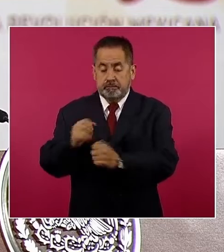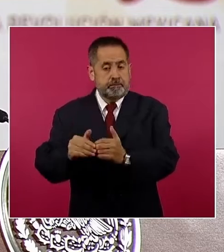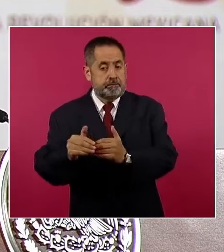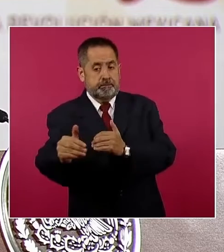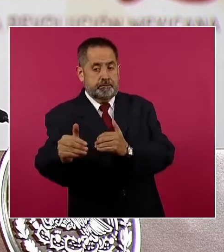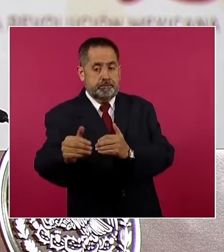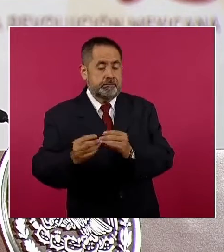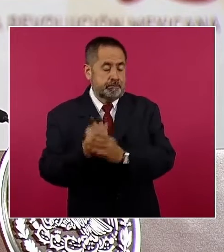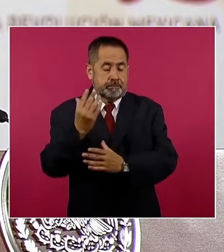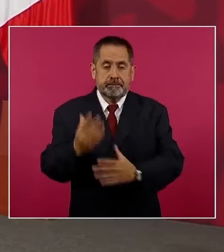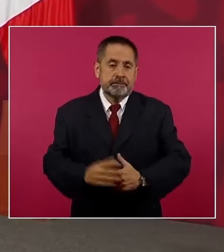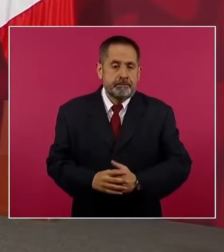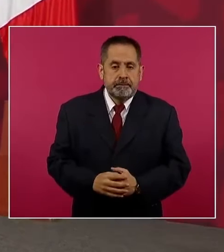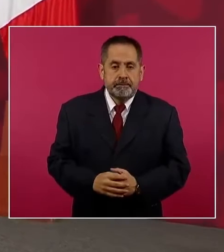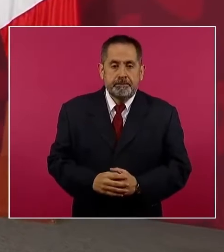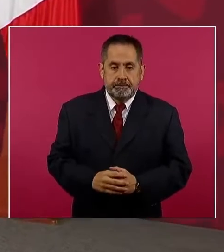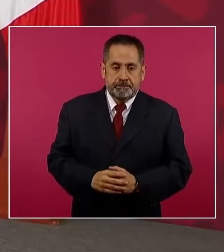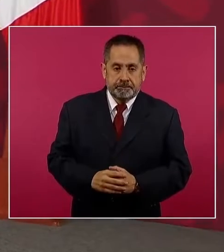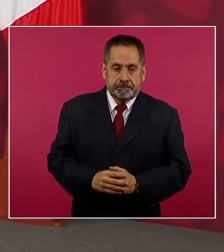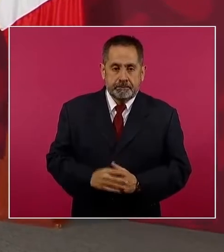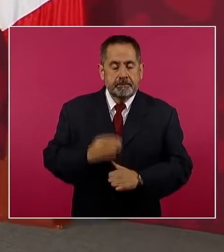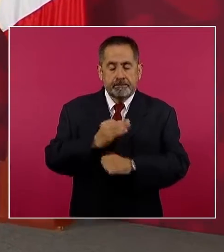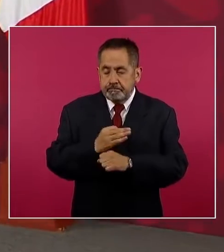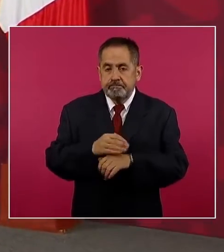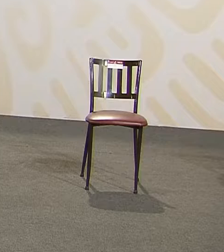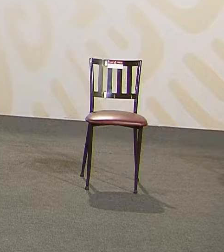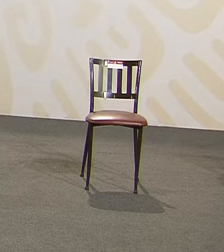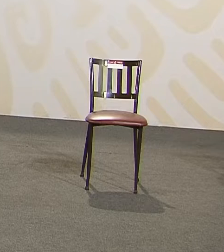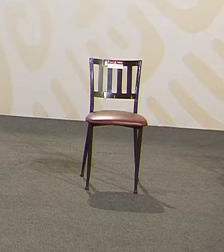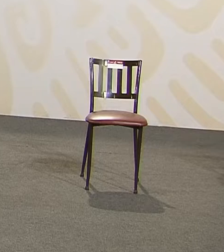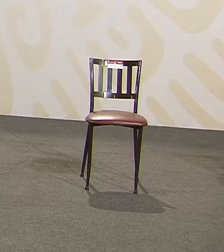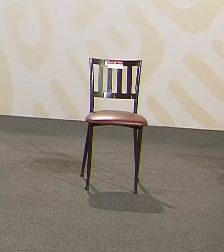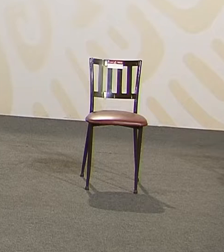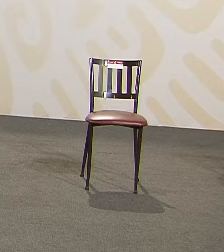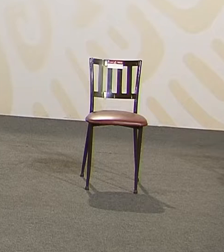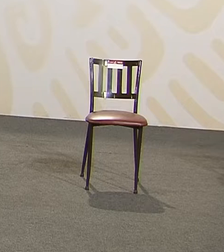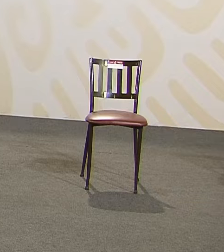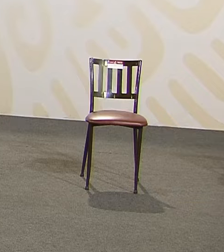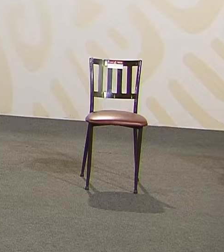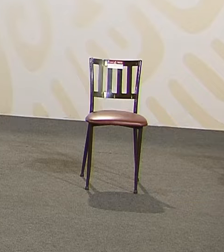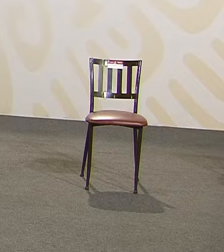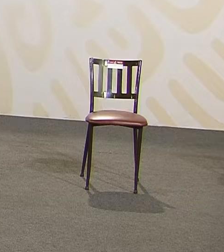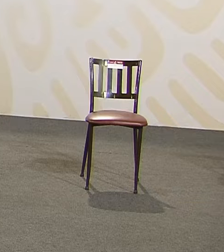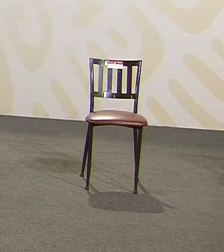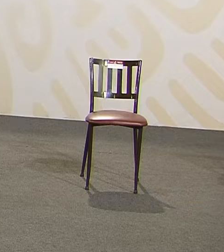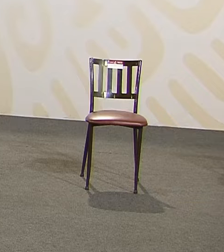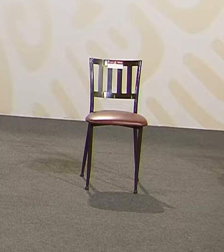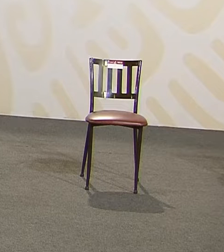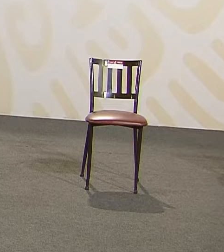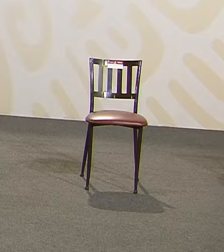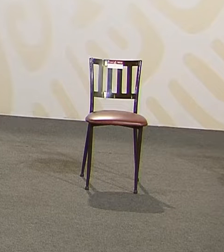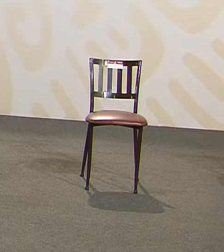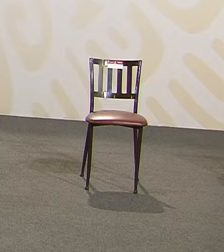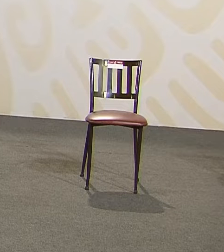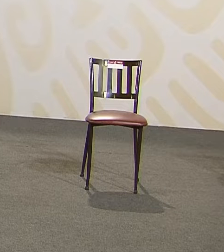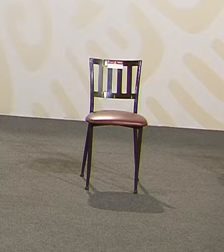El presidente Andrés Manuel López Obrador comenzó su conferencia matutina felicitando a niños, niñas, padres de familia y maestros por el inicio del ciclo